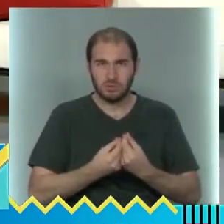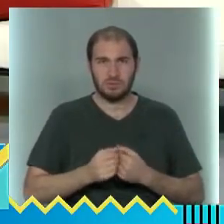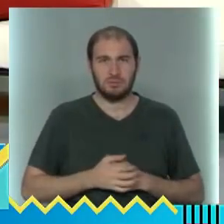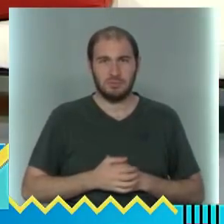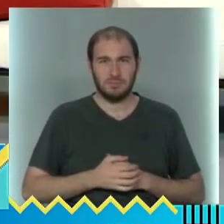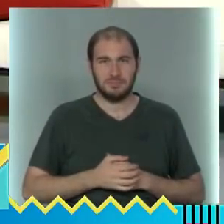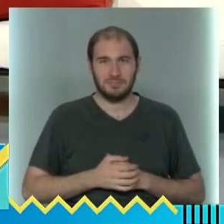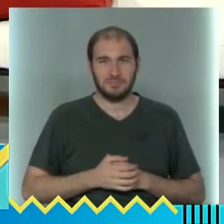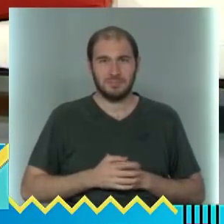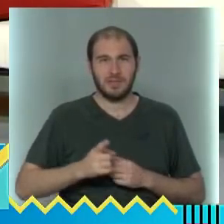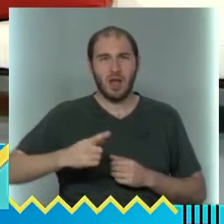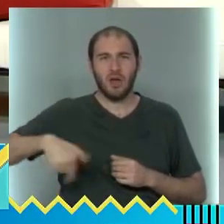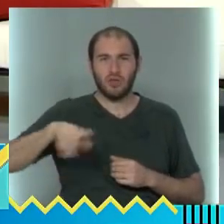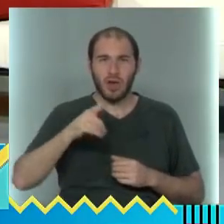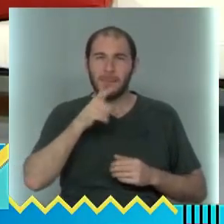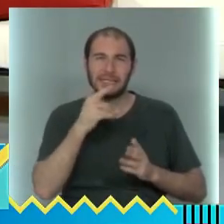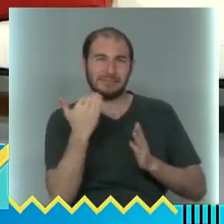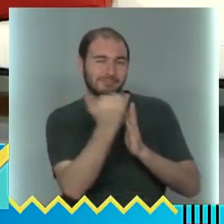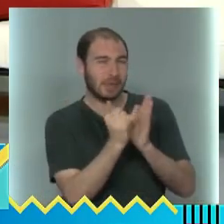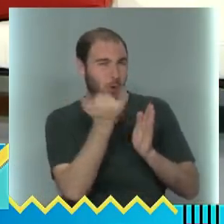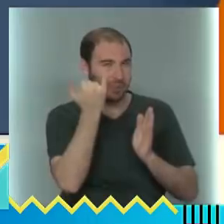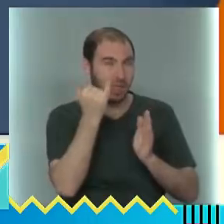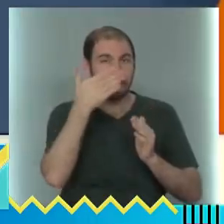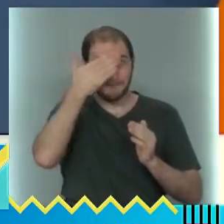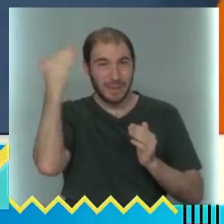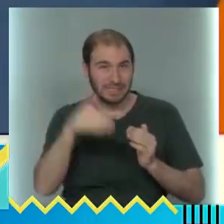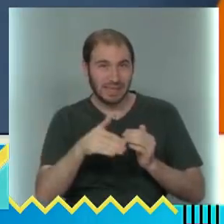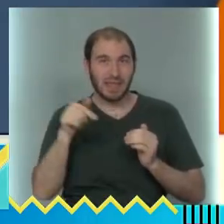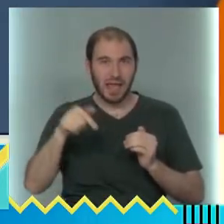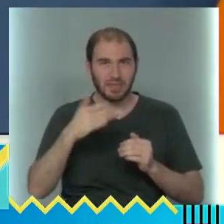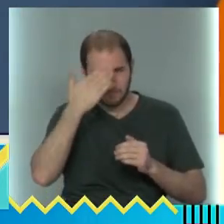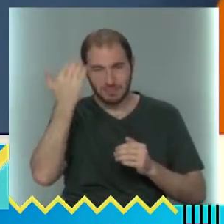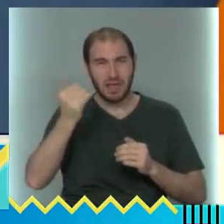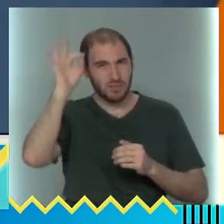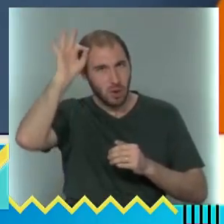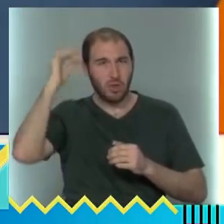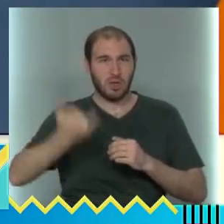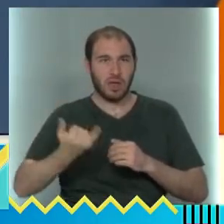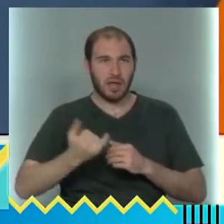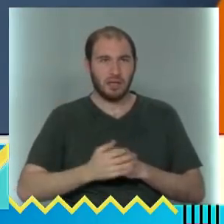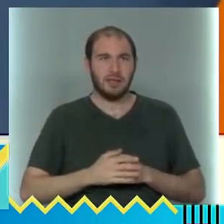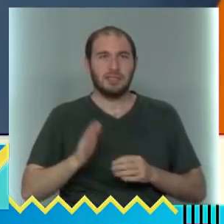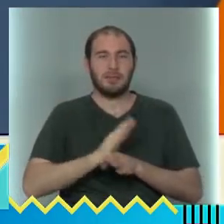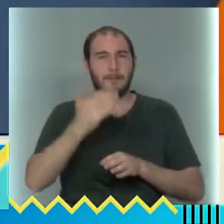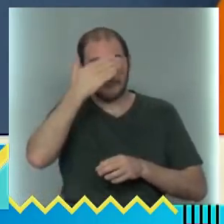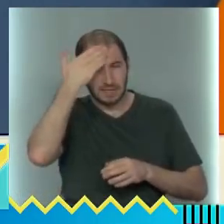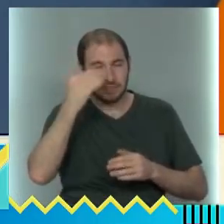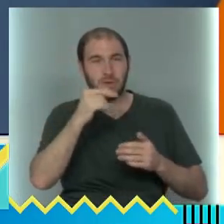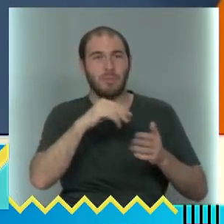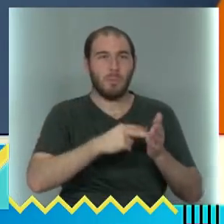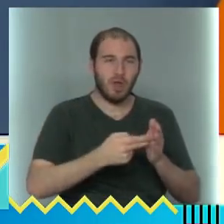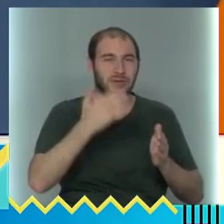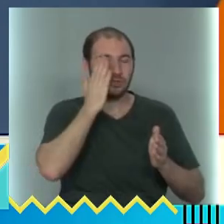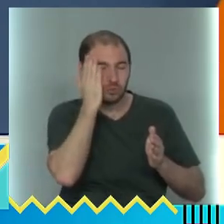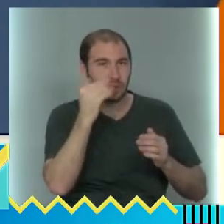pueden, digamos, dar una señal que el paciente puede estar teniendo alguna enfermedad neurológica. No quiero decir con esto que los pacientes que tienen trastorno de